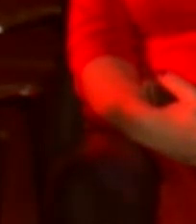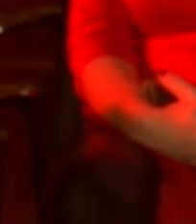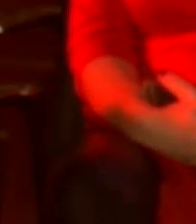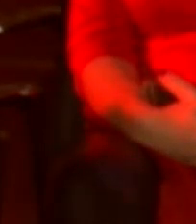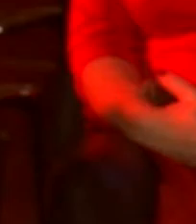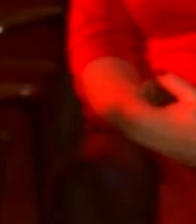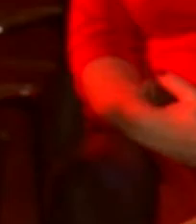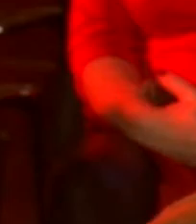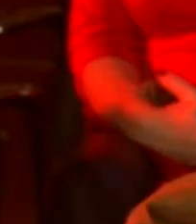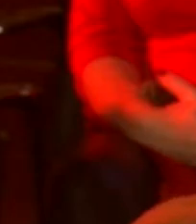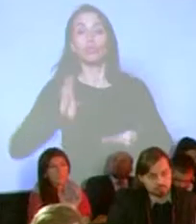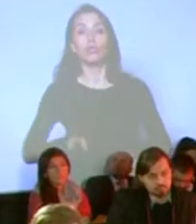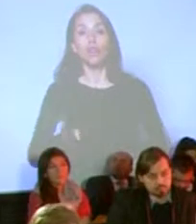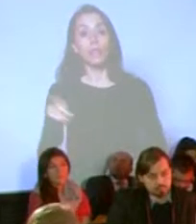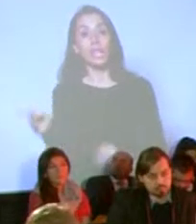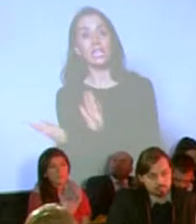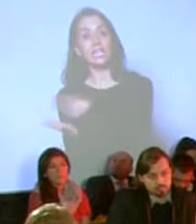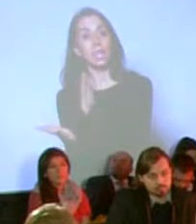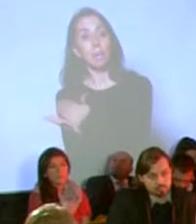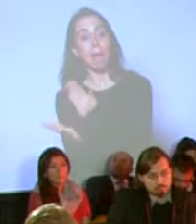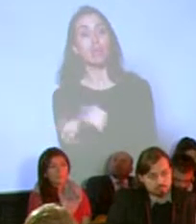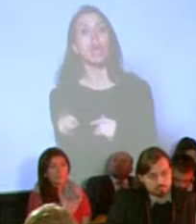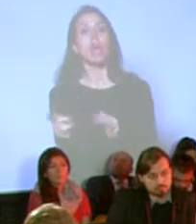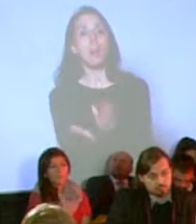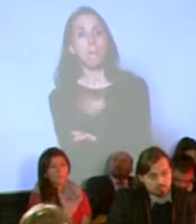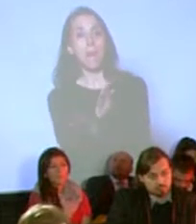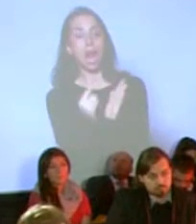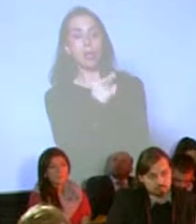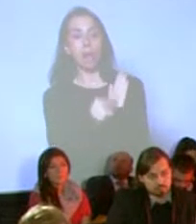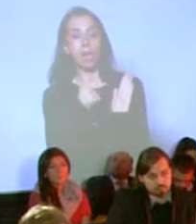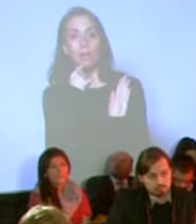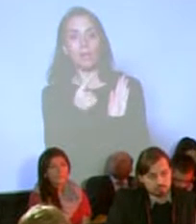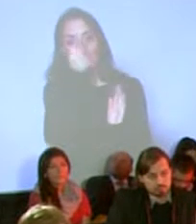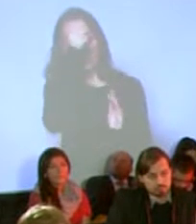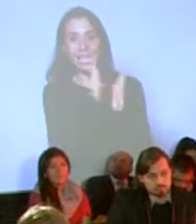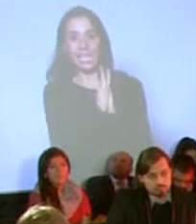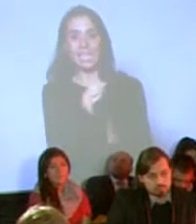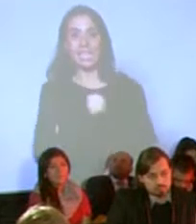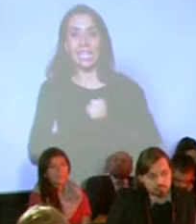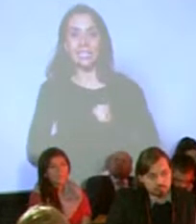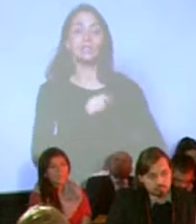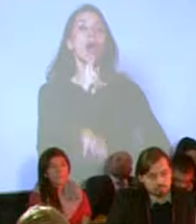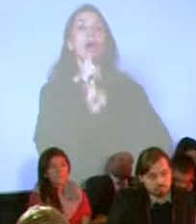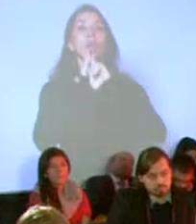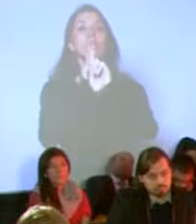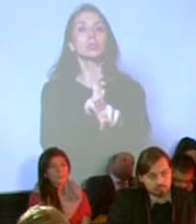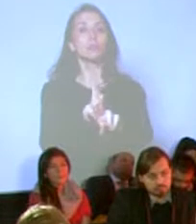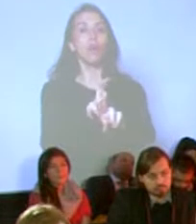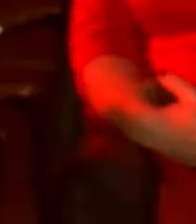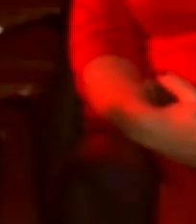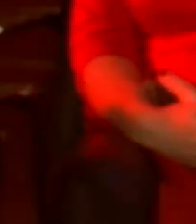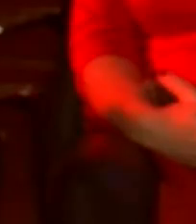que todavía está en circulación. Y el manual dice claramente, el manual de la Iglesia, que es en respuesta a